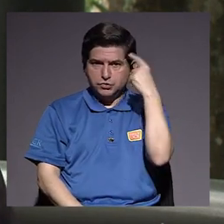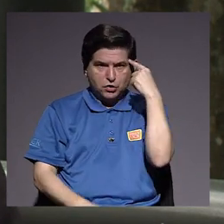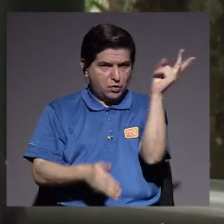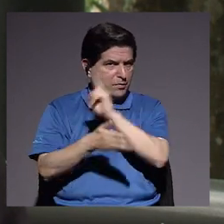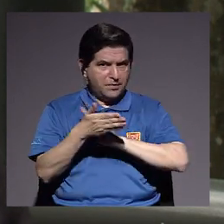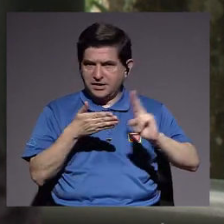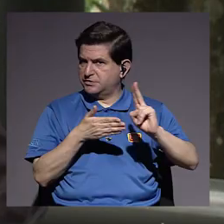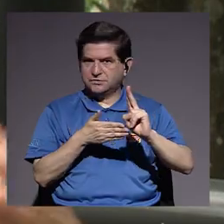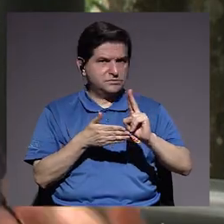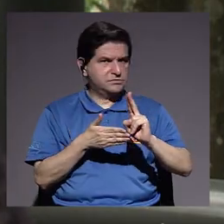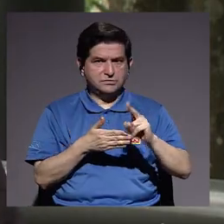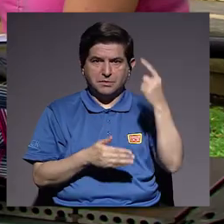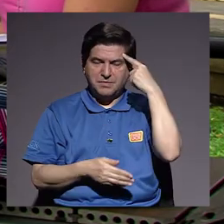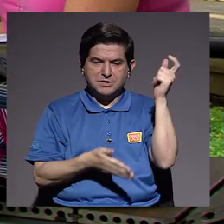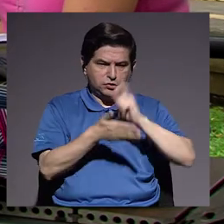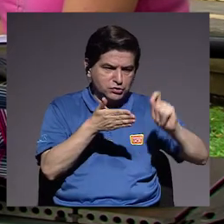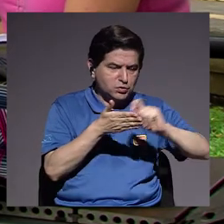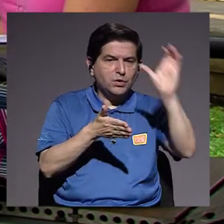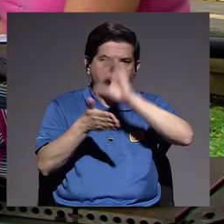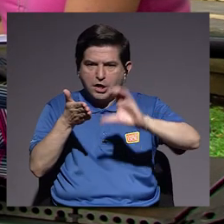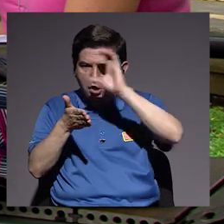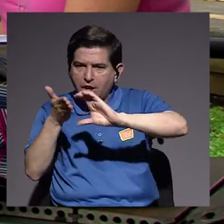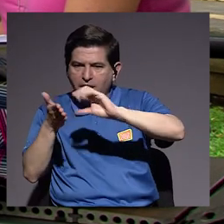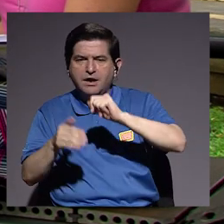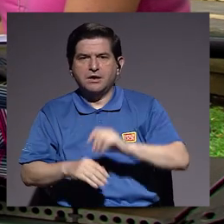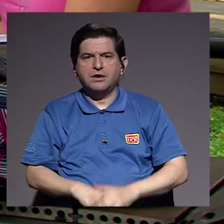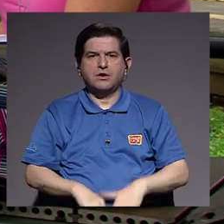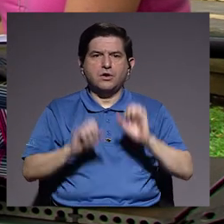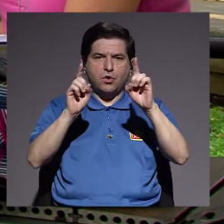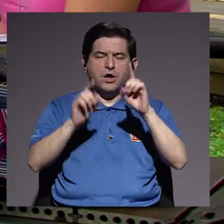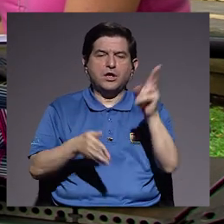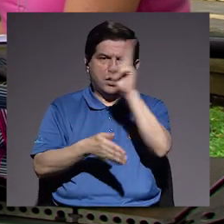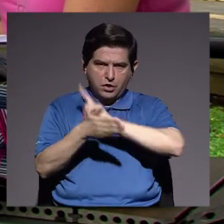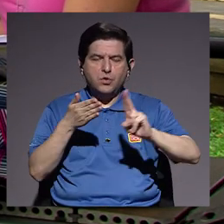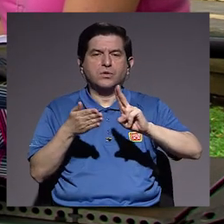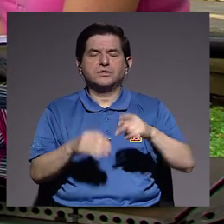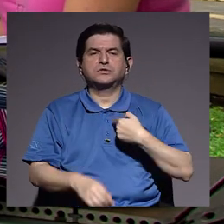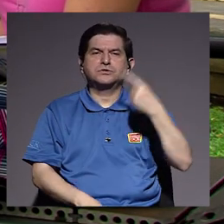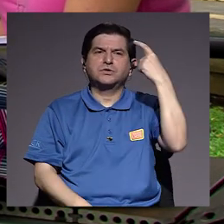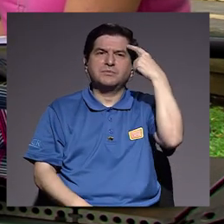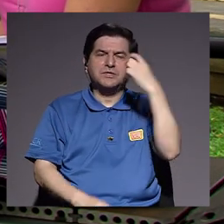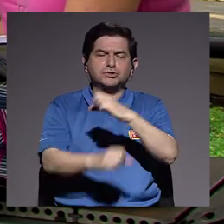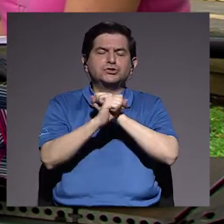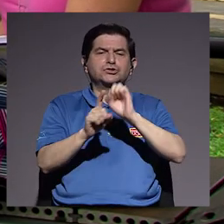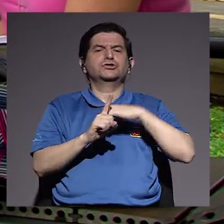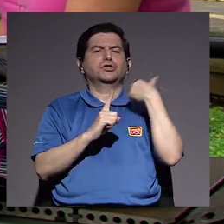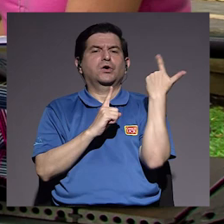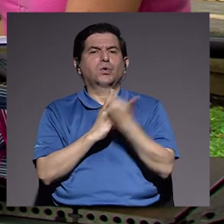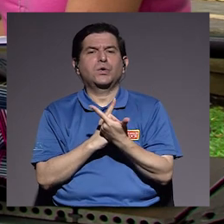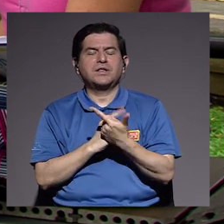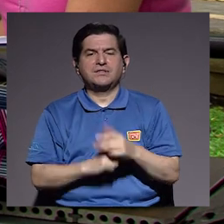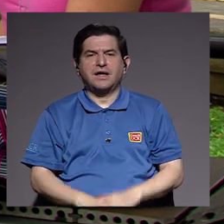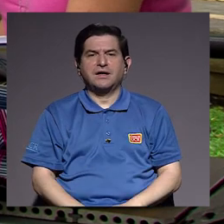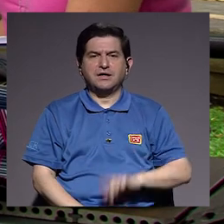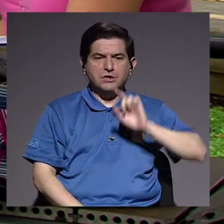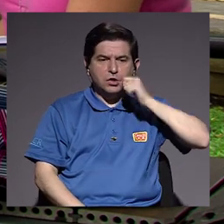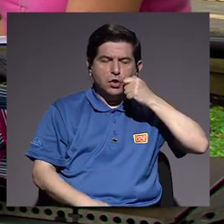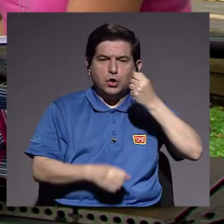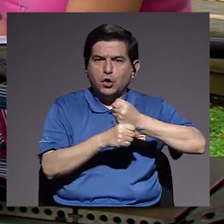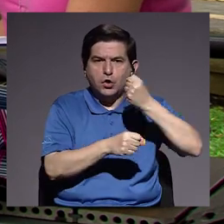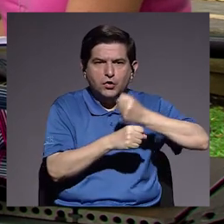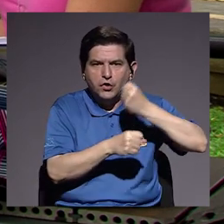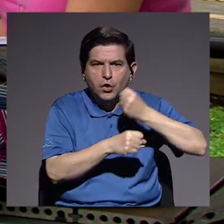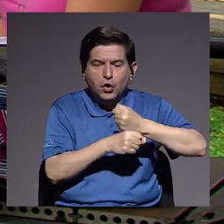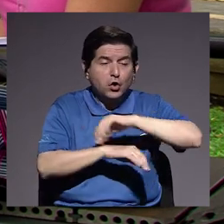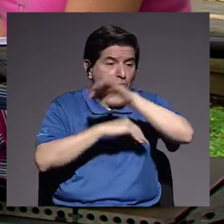secundaria, educación superior, estoy pensando en la seguridad social también, ¿no? En los códigos del trabajo. Todo este sistema social